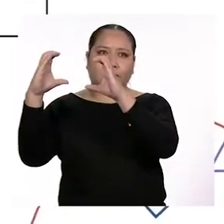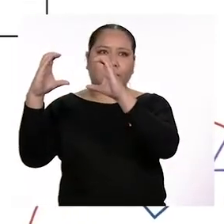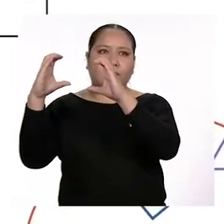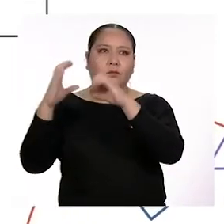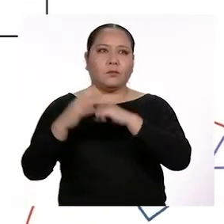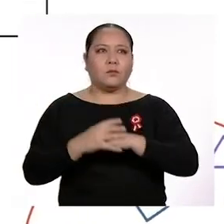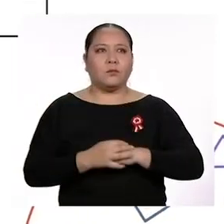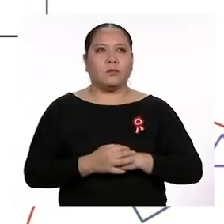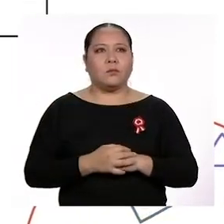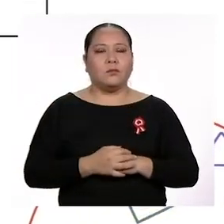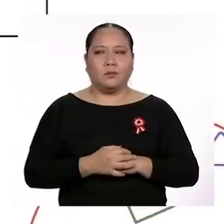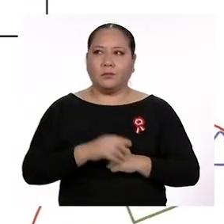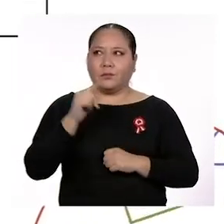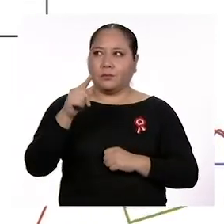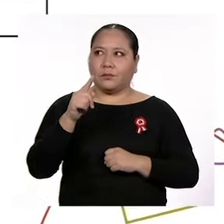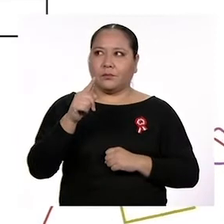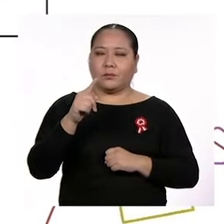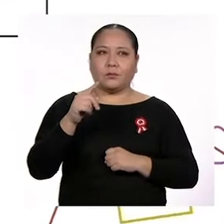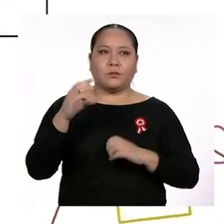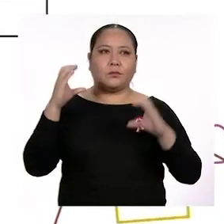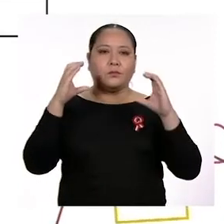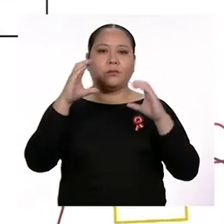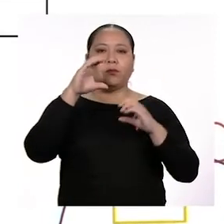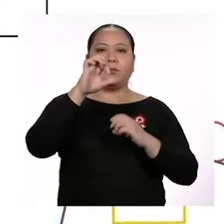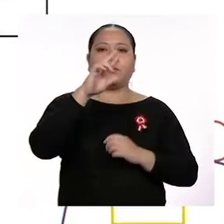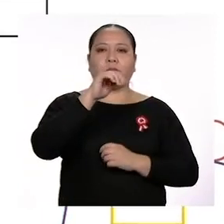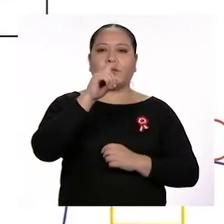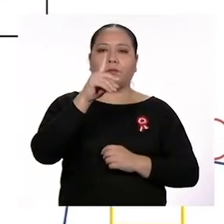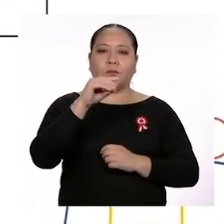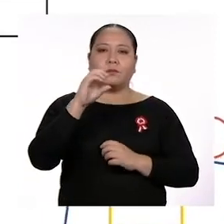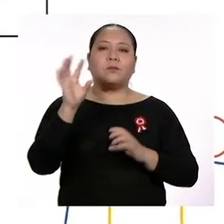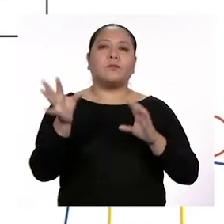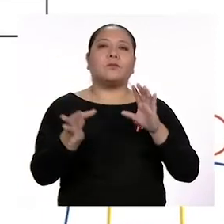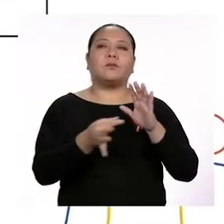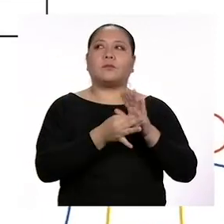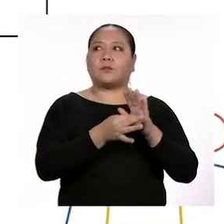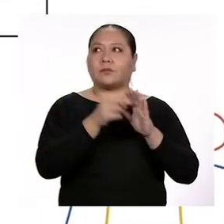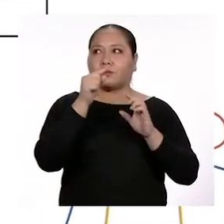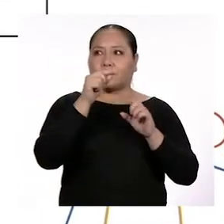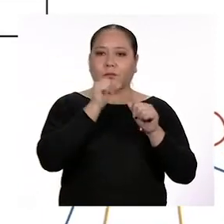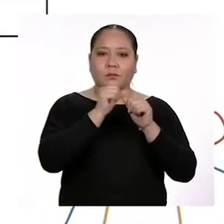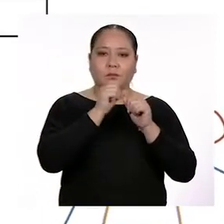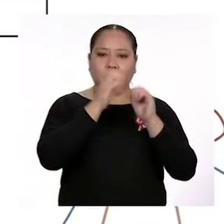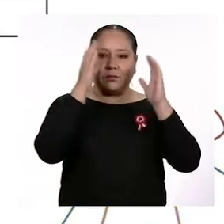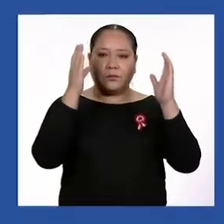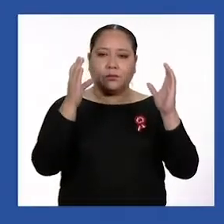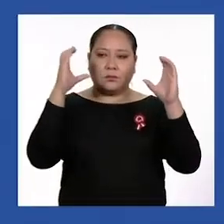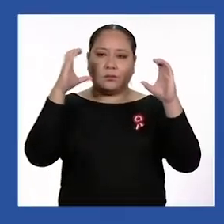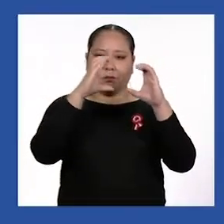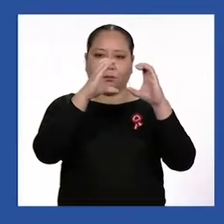ambos casos, se considera un intervalo cerrado, porque incluye los valores de cada extremo.